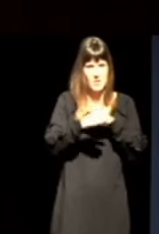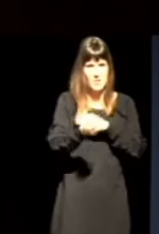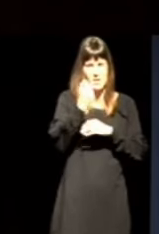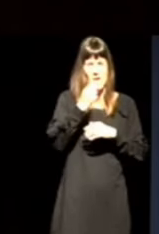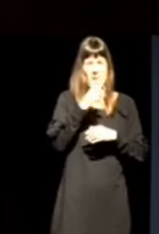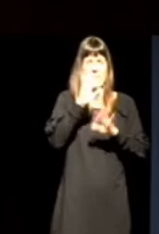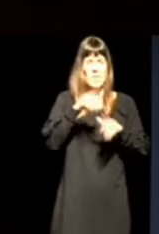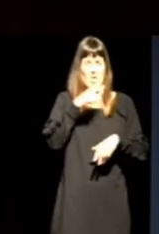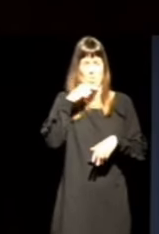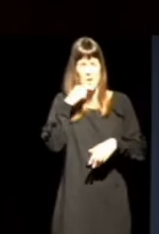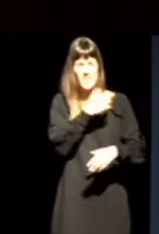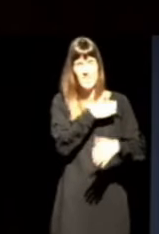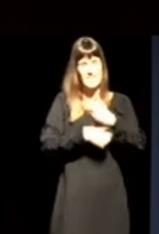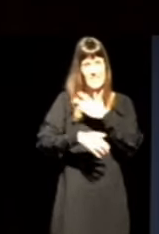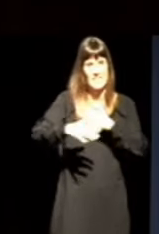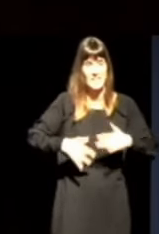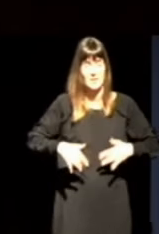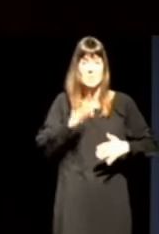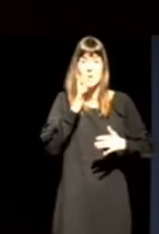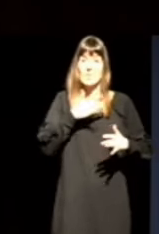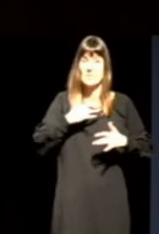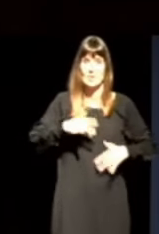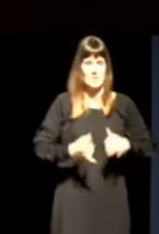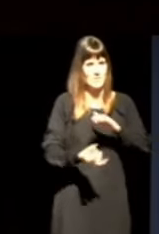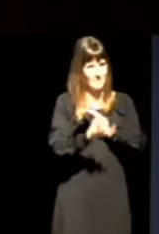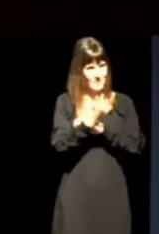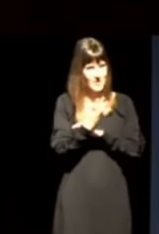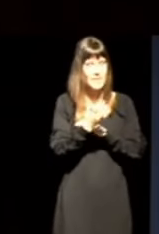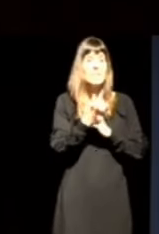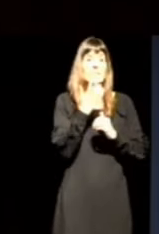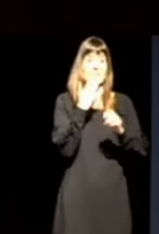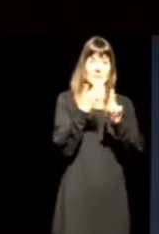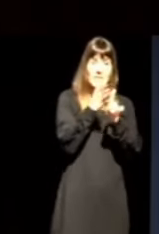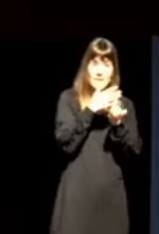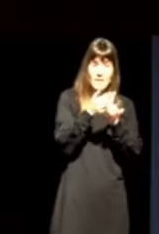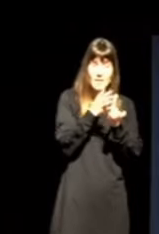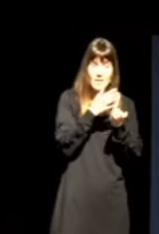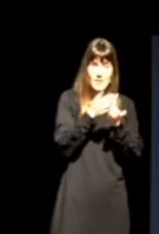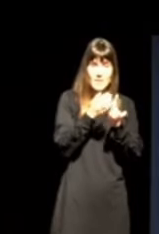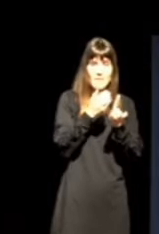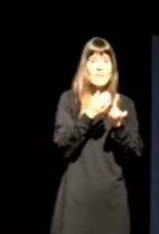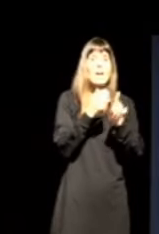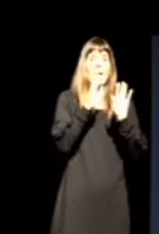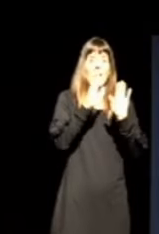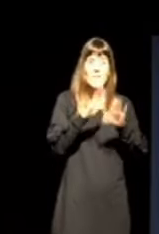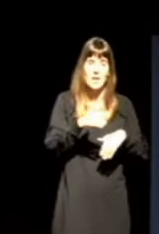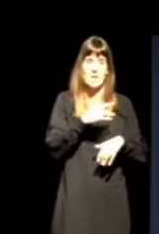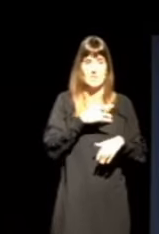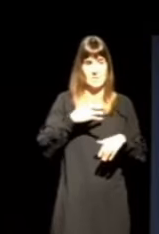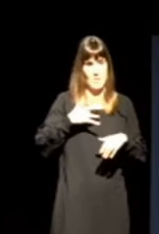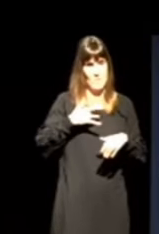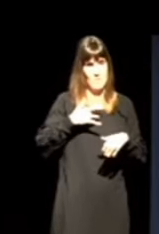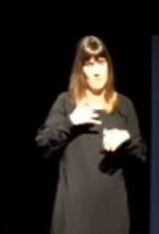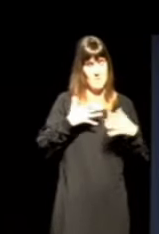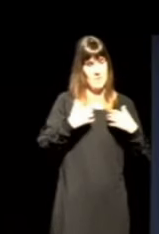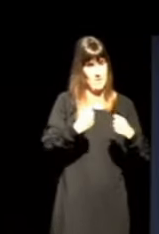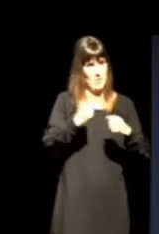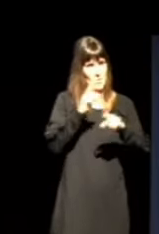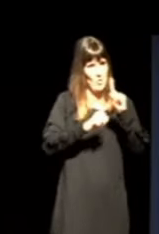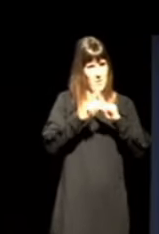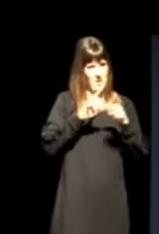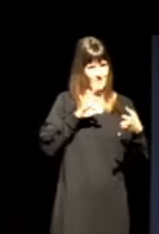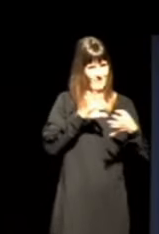me duele aquí, genera síntomas. El maltrato genera problemas de salud. Pero si yo te